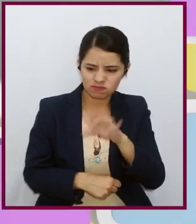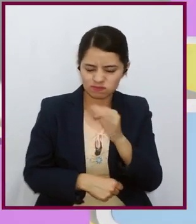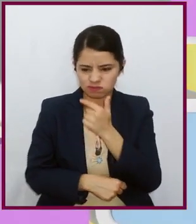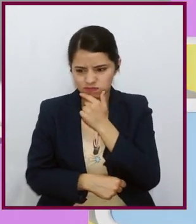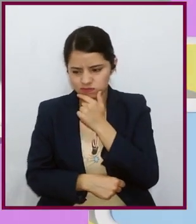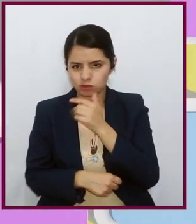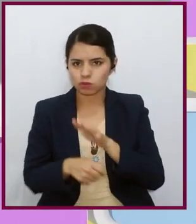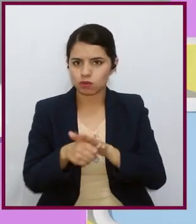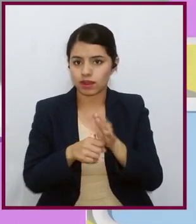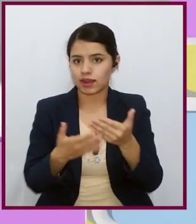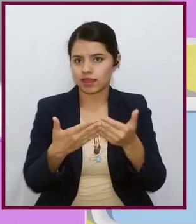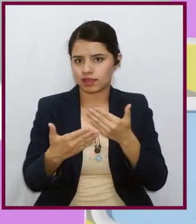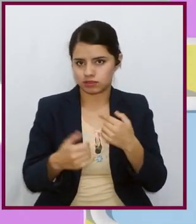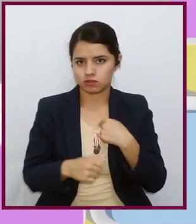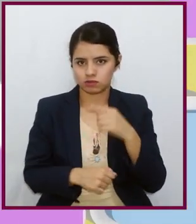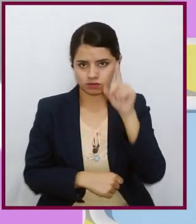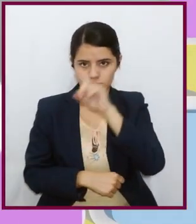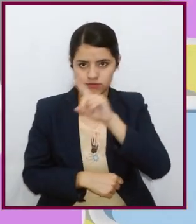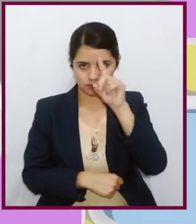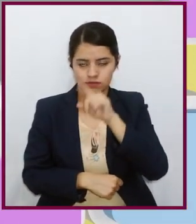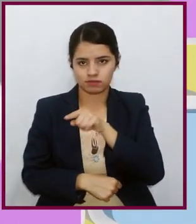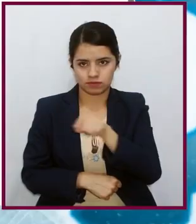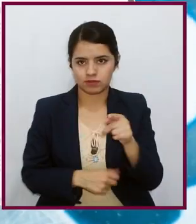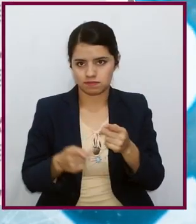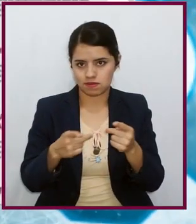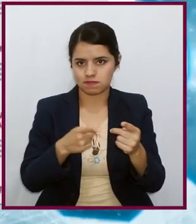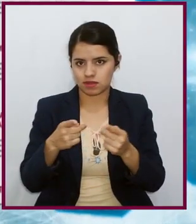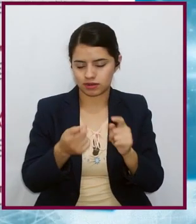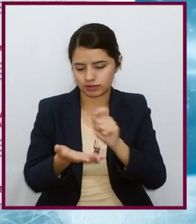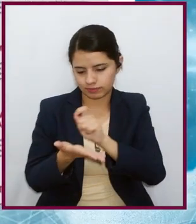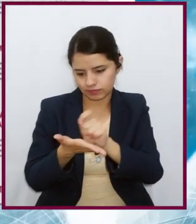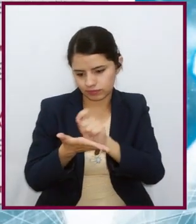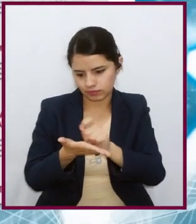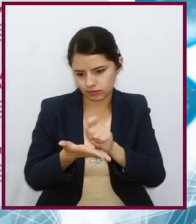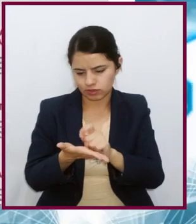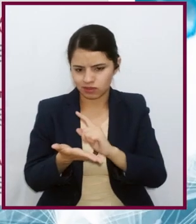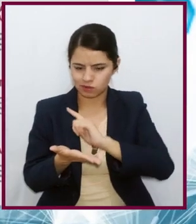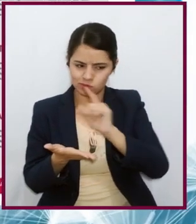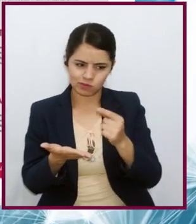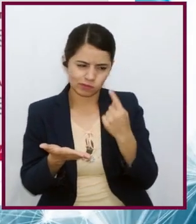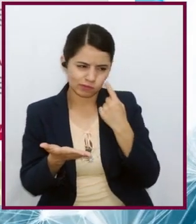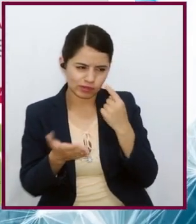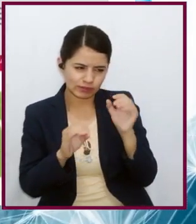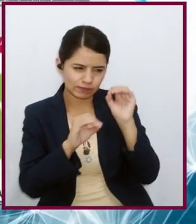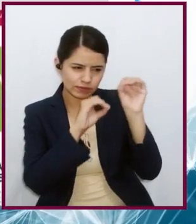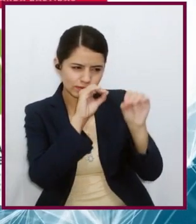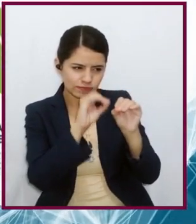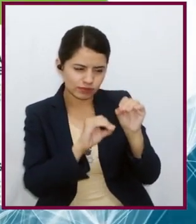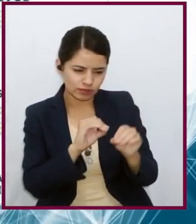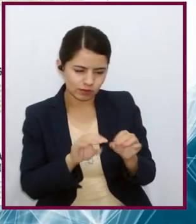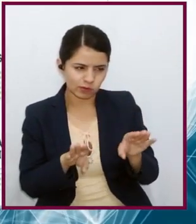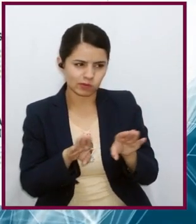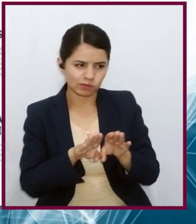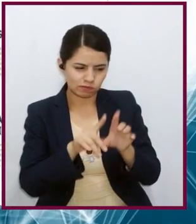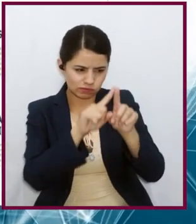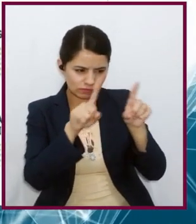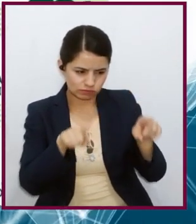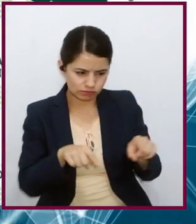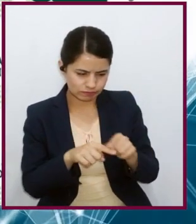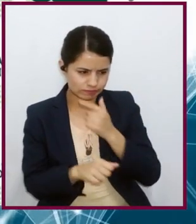grandes, donde a lo mejor todos nosotros las hemos identificado, en un hospital, en la escuela, en el mercado. Recuerden siempre